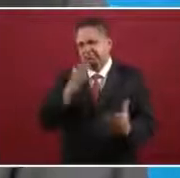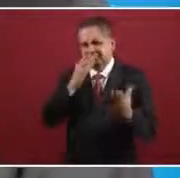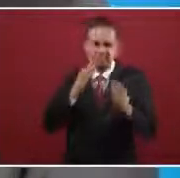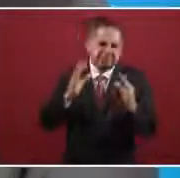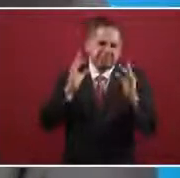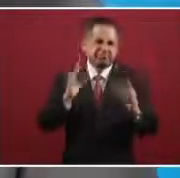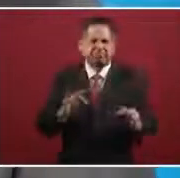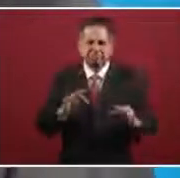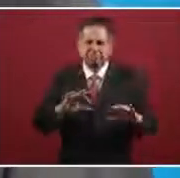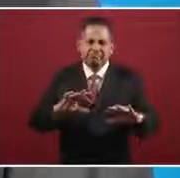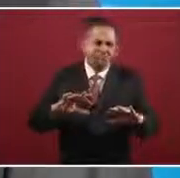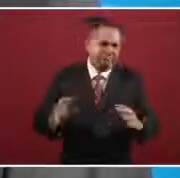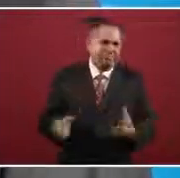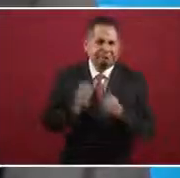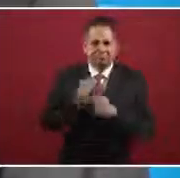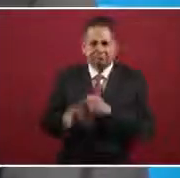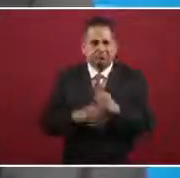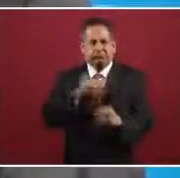todas las